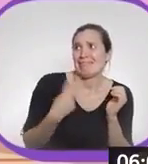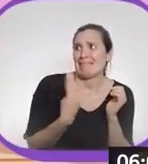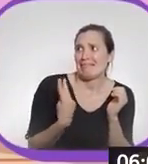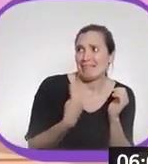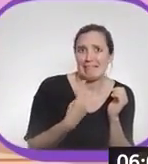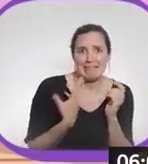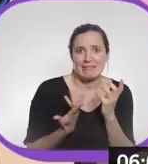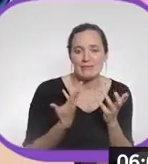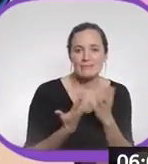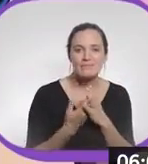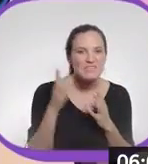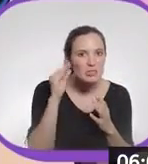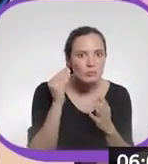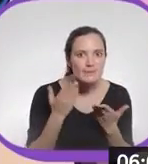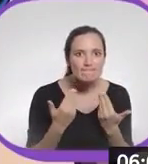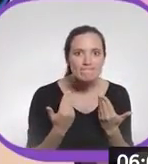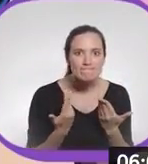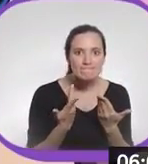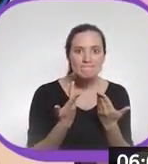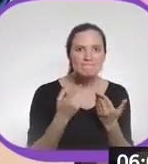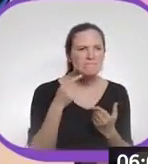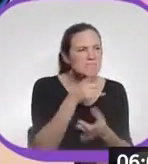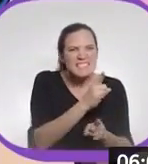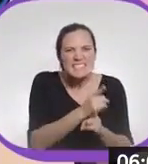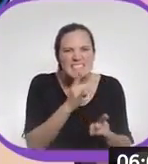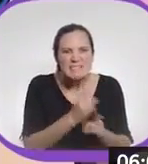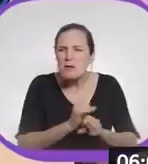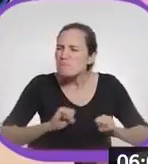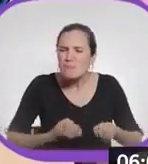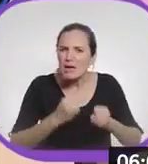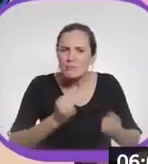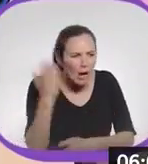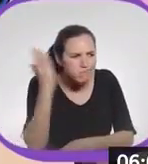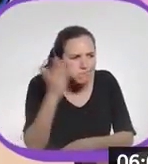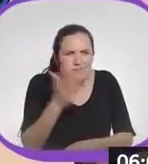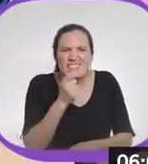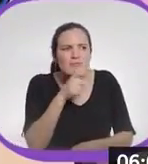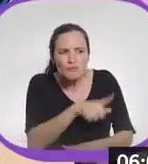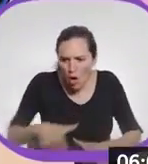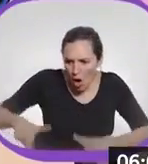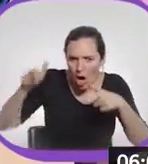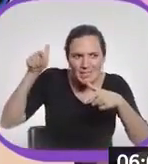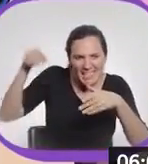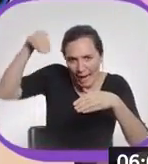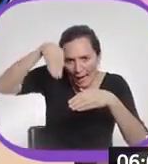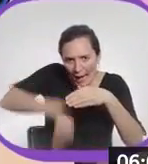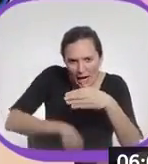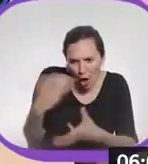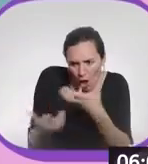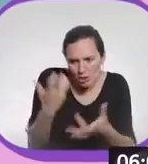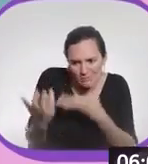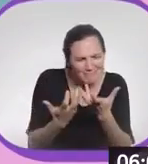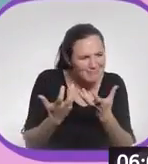¡Somos nosotros, Cosmo! ¡Fub! ¡Debes escucharme! ¡Vicky siempre te tratará mal! ¡Si no quieres terminar en esa olla Crocker algún